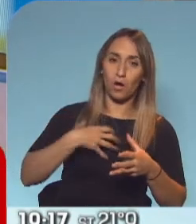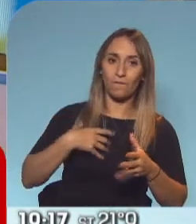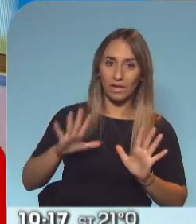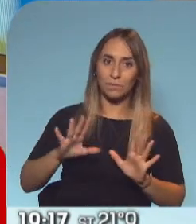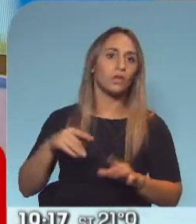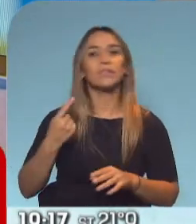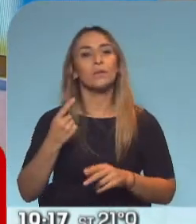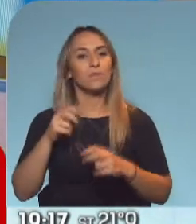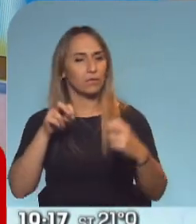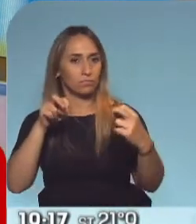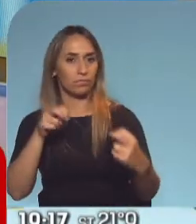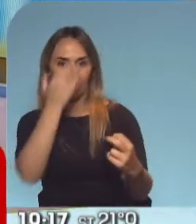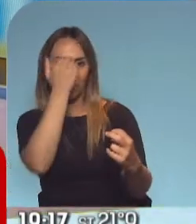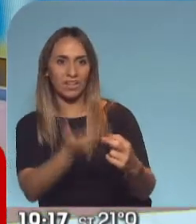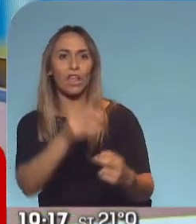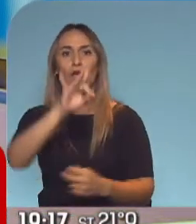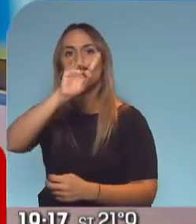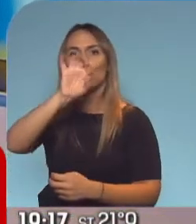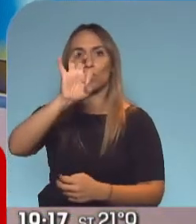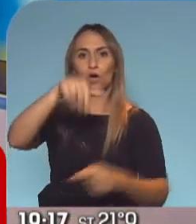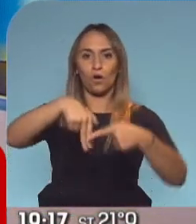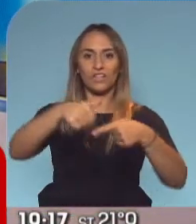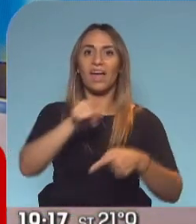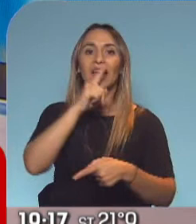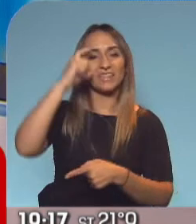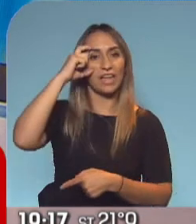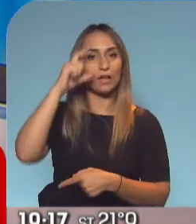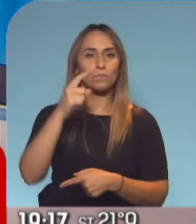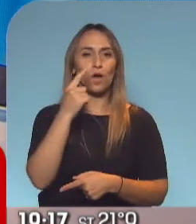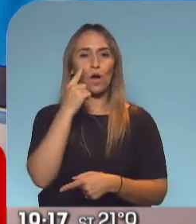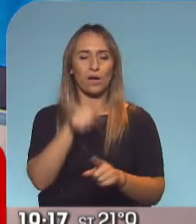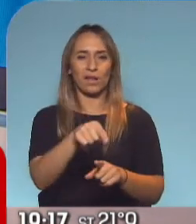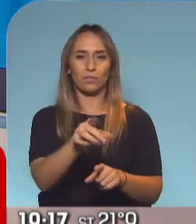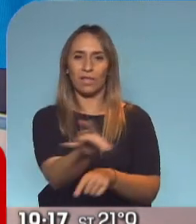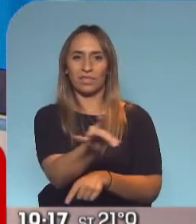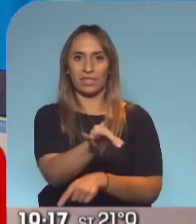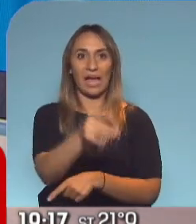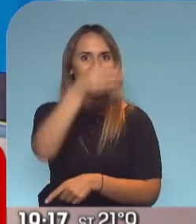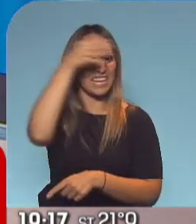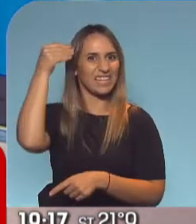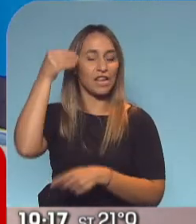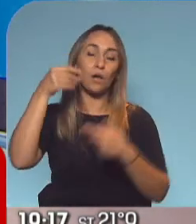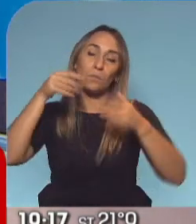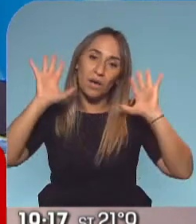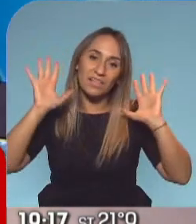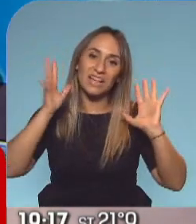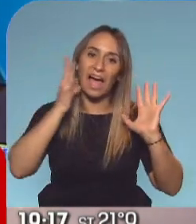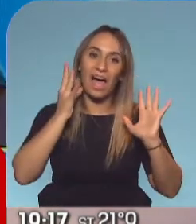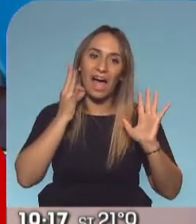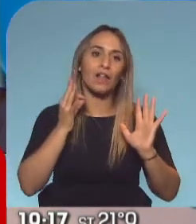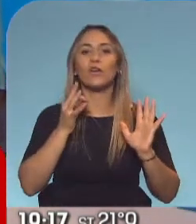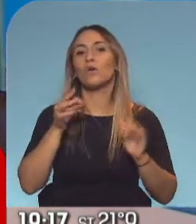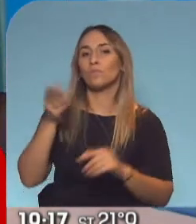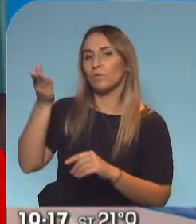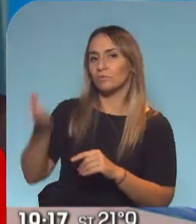enfrente a Martín Doñate, que es el hombre, que también es diputado nacional, que es el hombre de Cristina. Así que puede haber tenido alguna veña, puede haber sido un